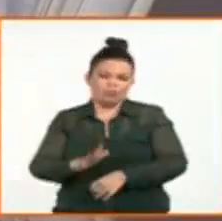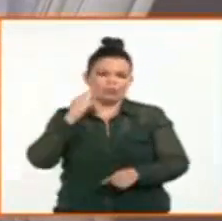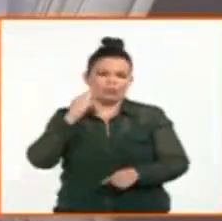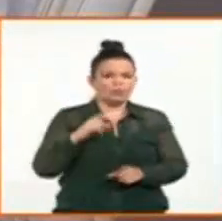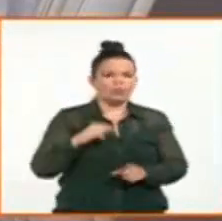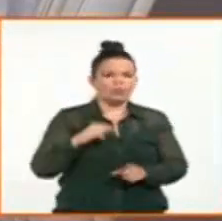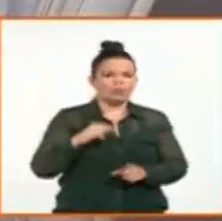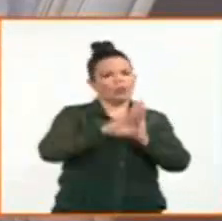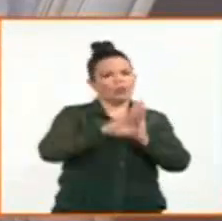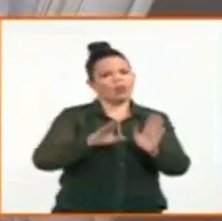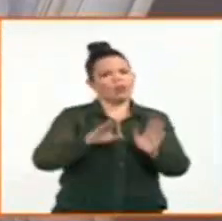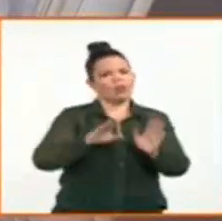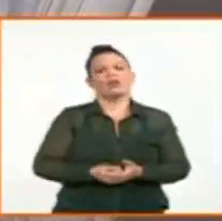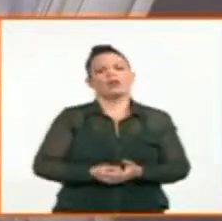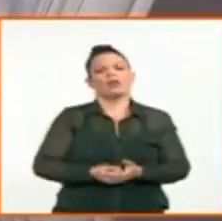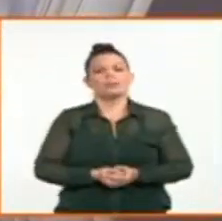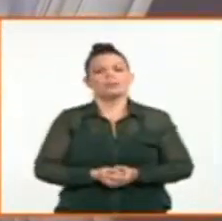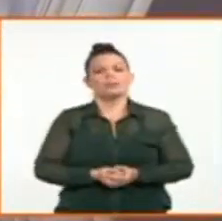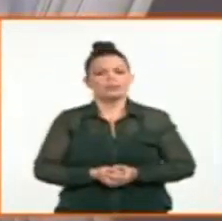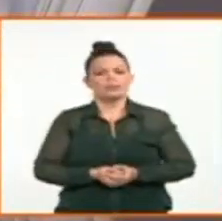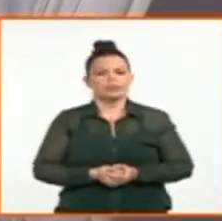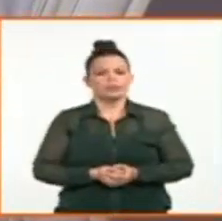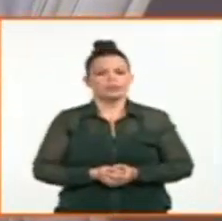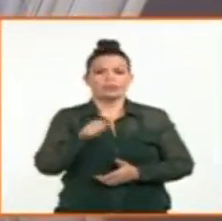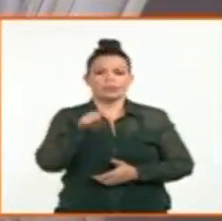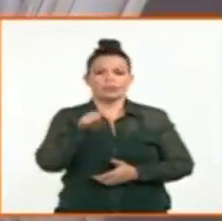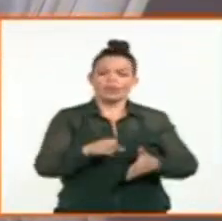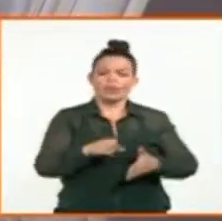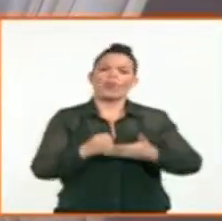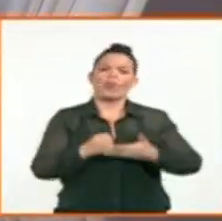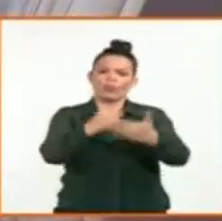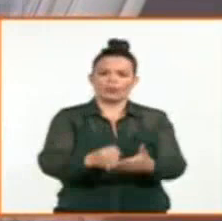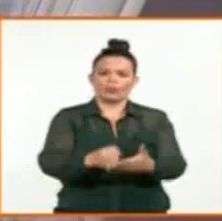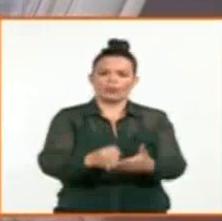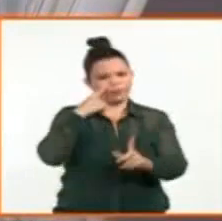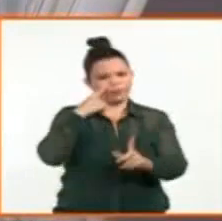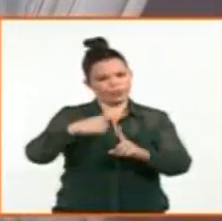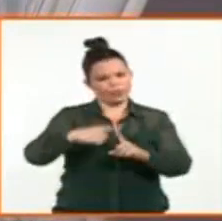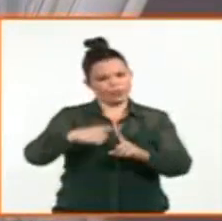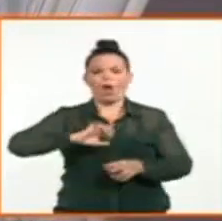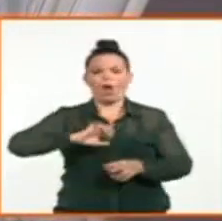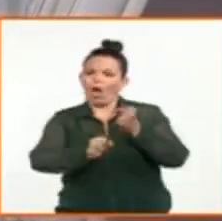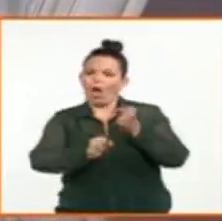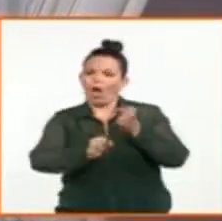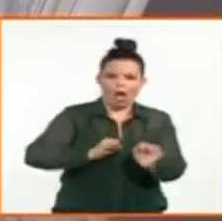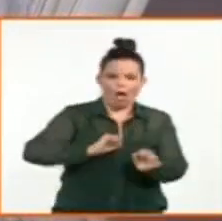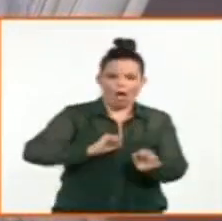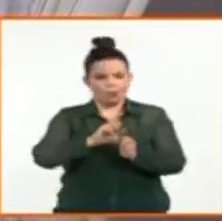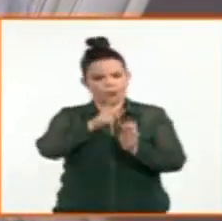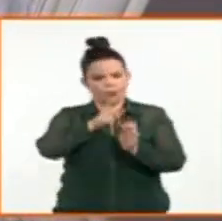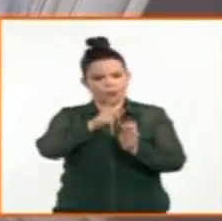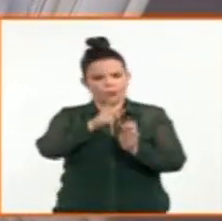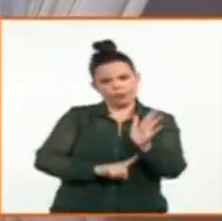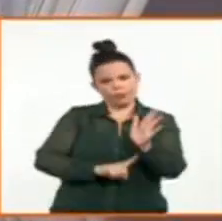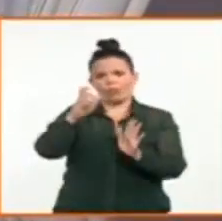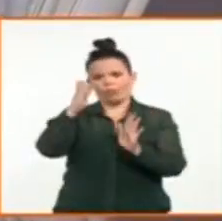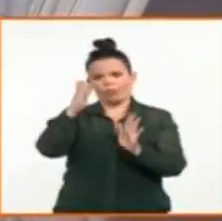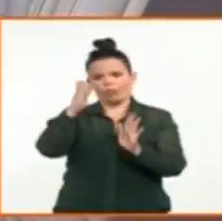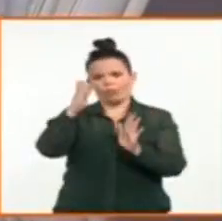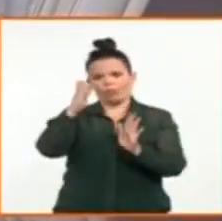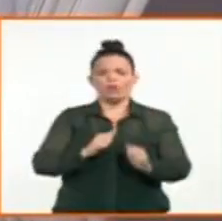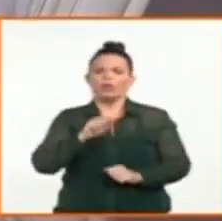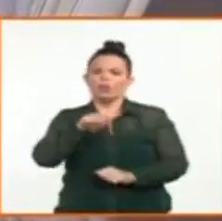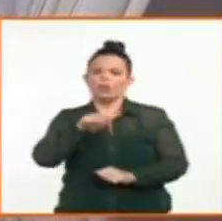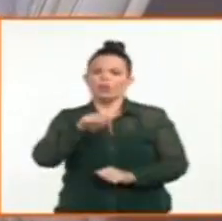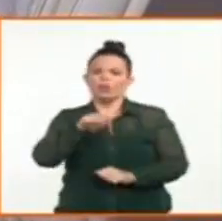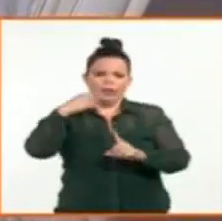de salas de caldera eficiente. Sin duda tributa al ahorro de energía, elemento fundamental de la economía como tal. La industria